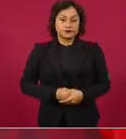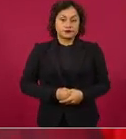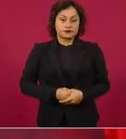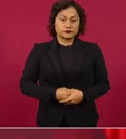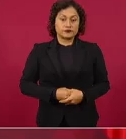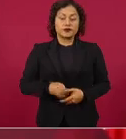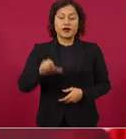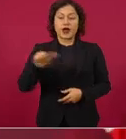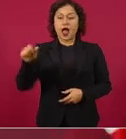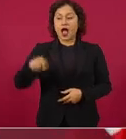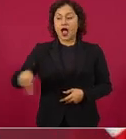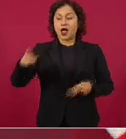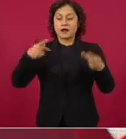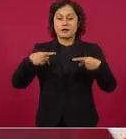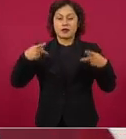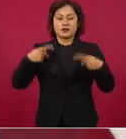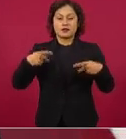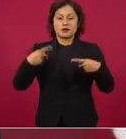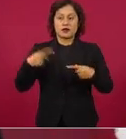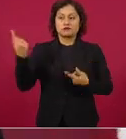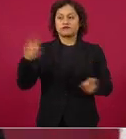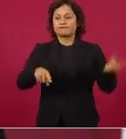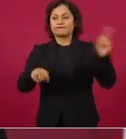territorio, a